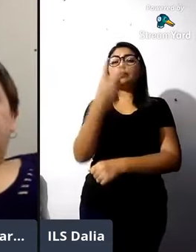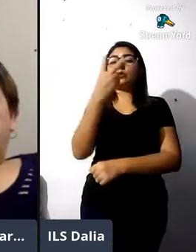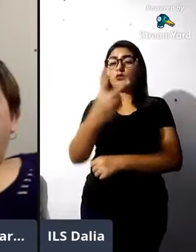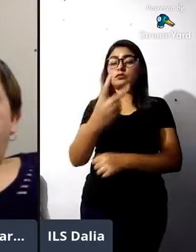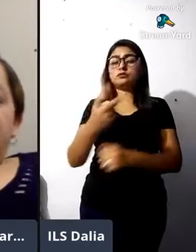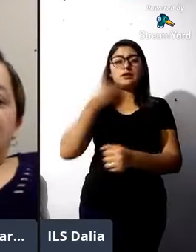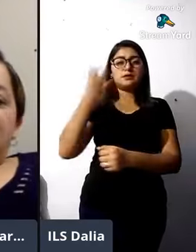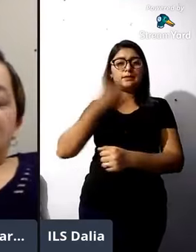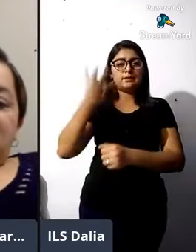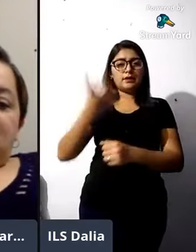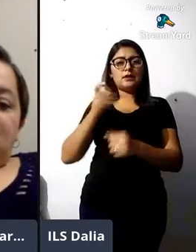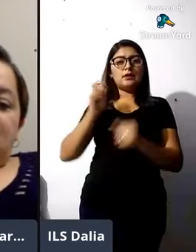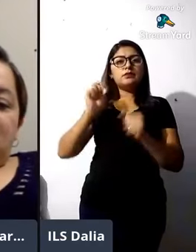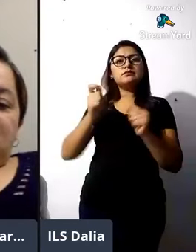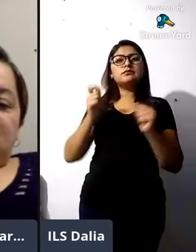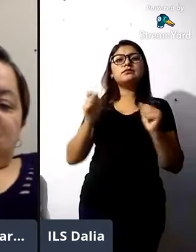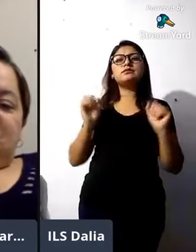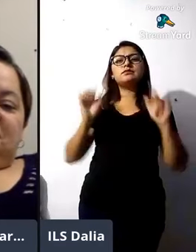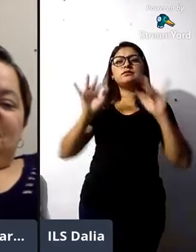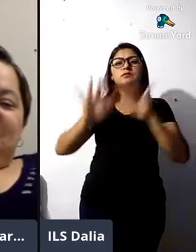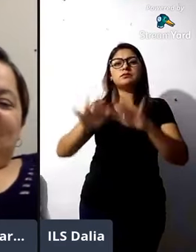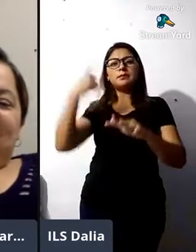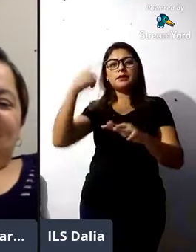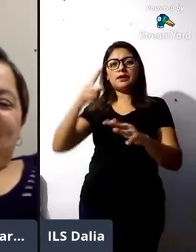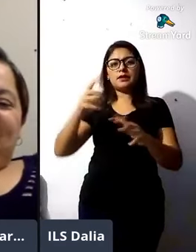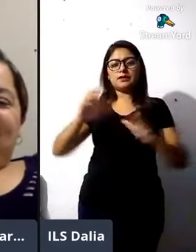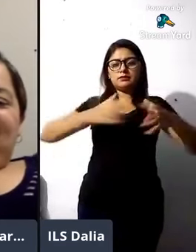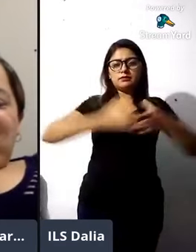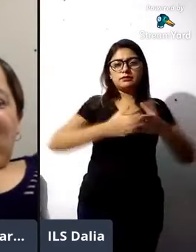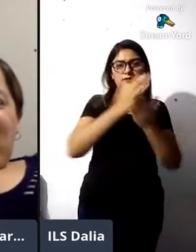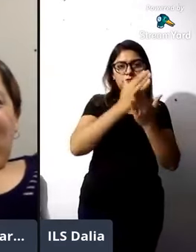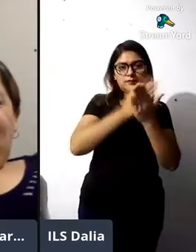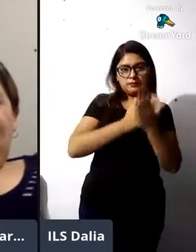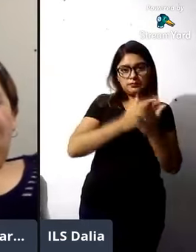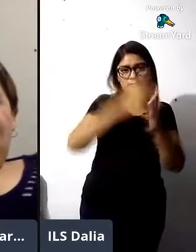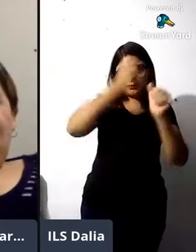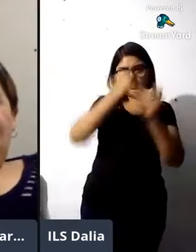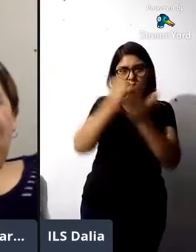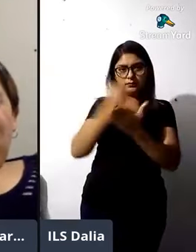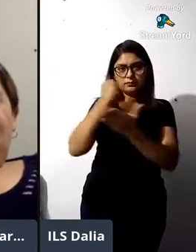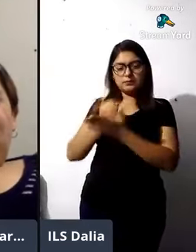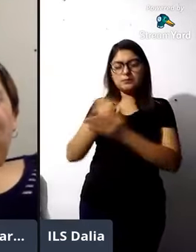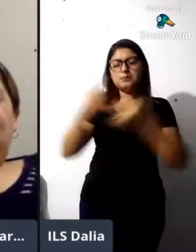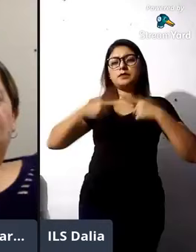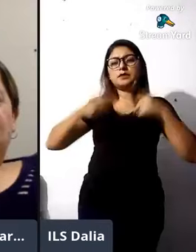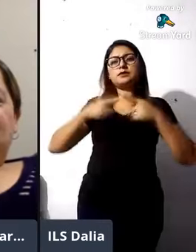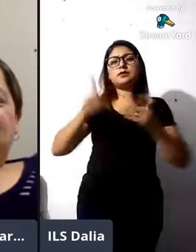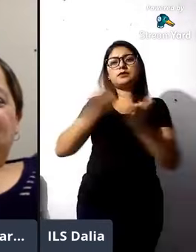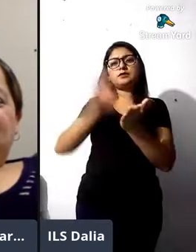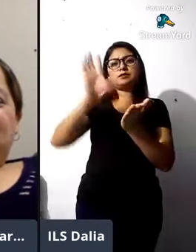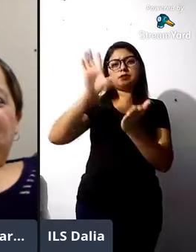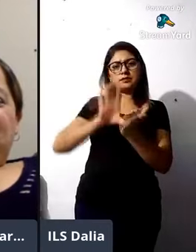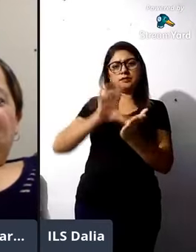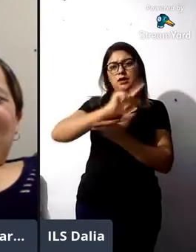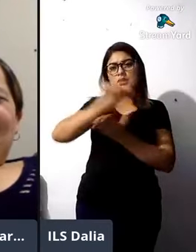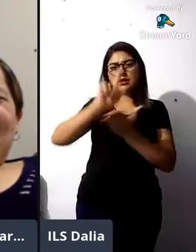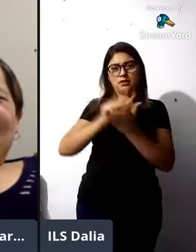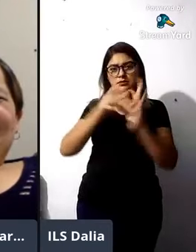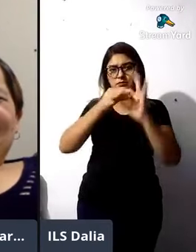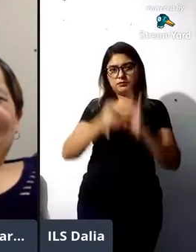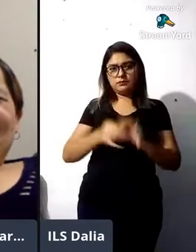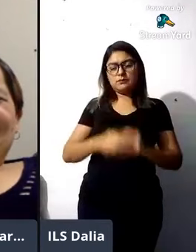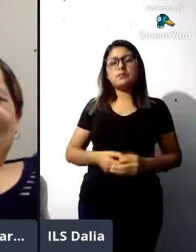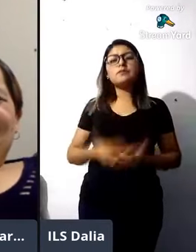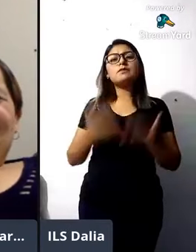programa Acción con reservas aprobadas sobre la inclusión de personas con discapacidad. Maestra,